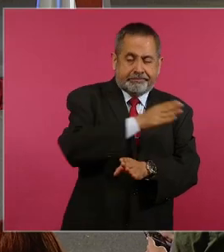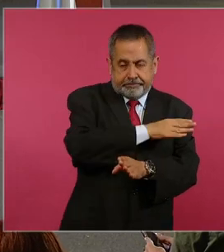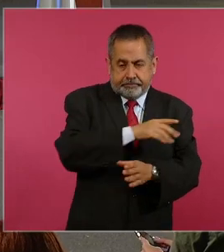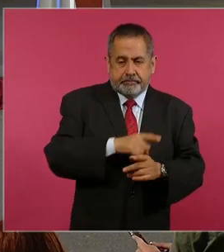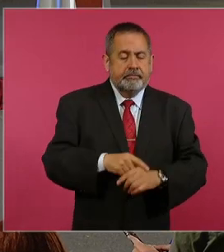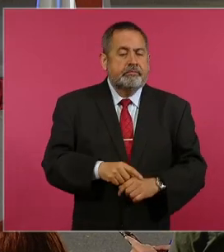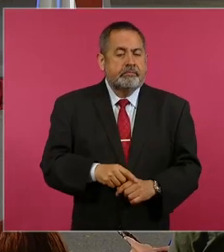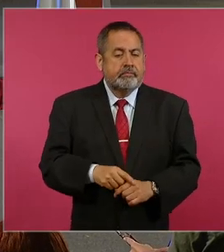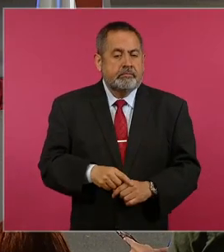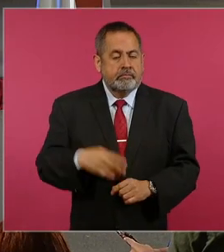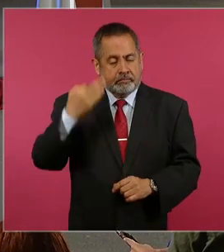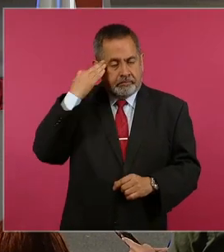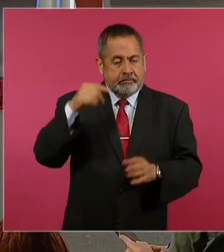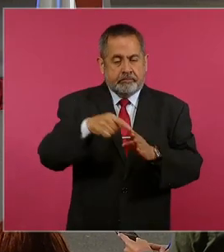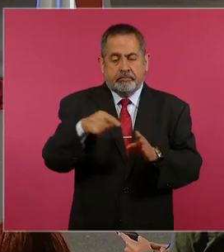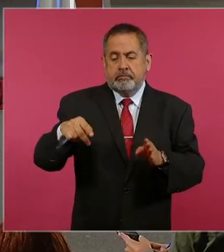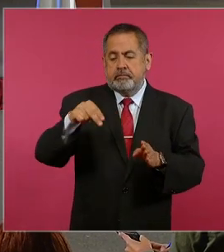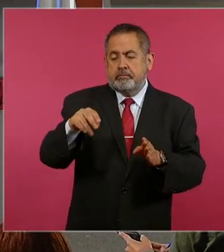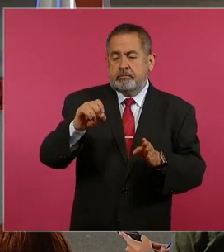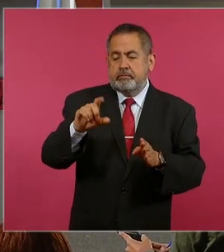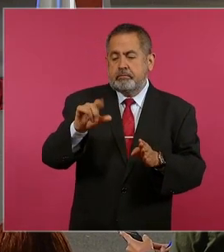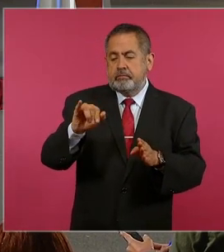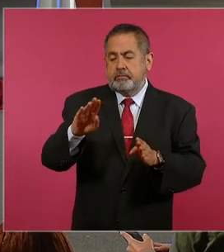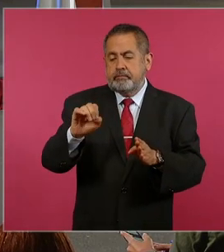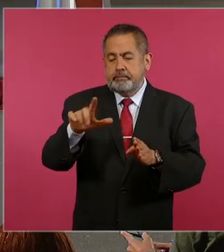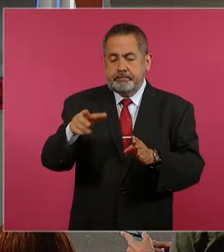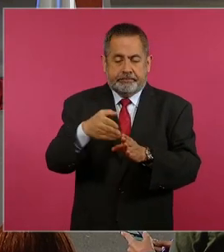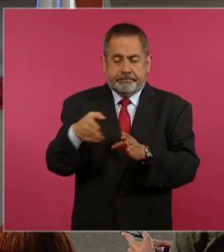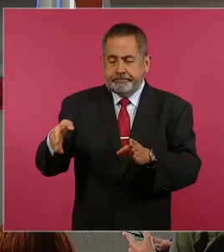que hicieron en el periodo neoliberal.